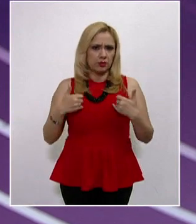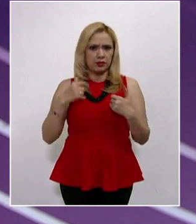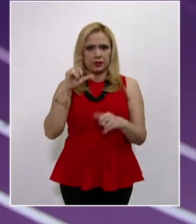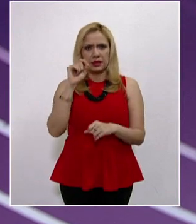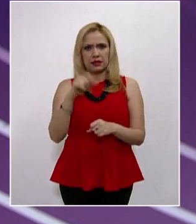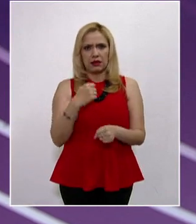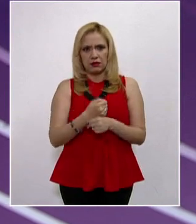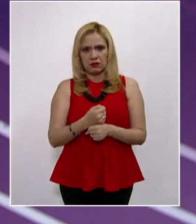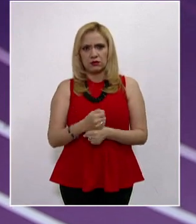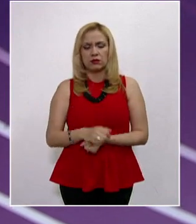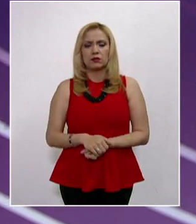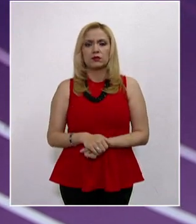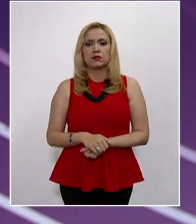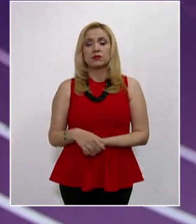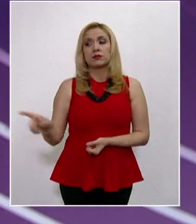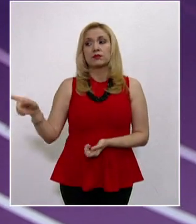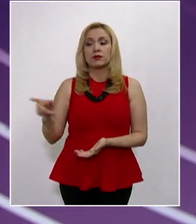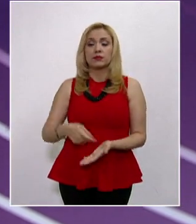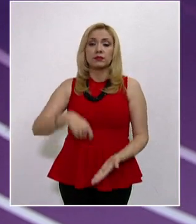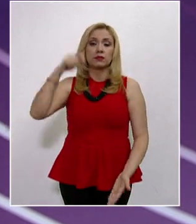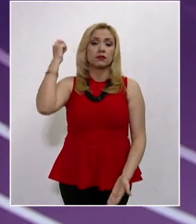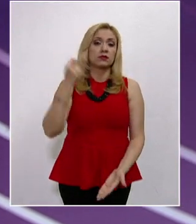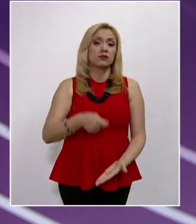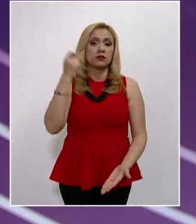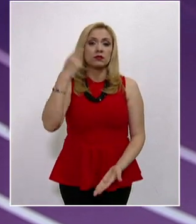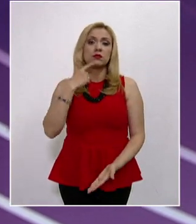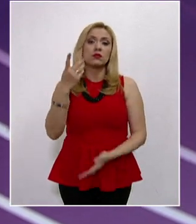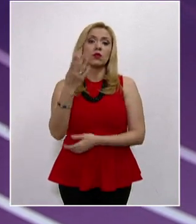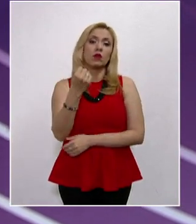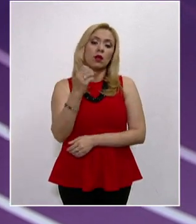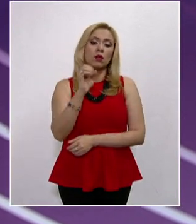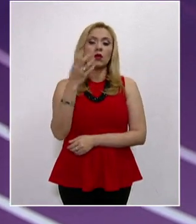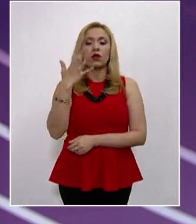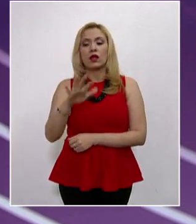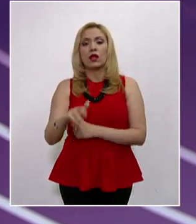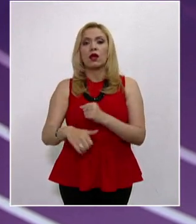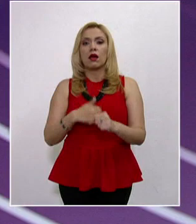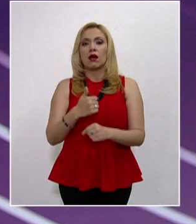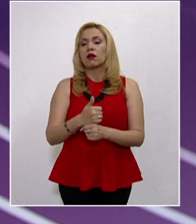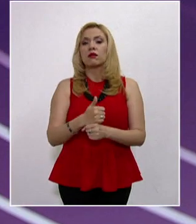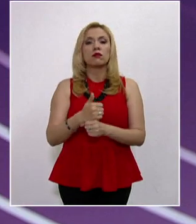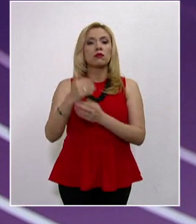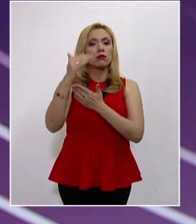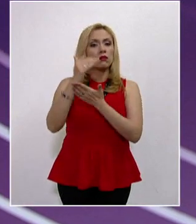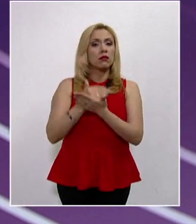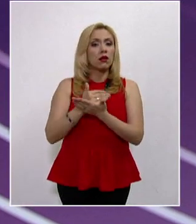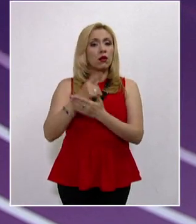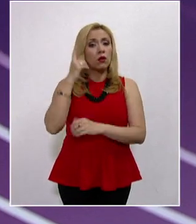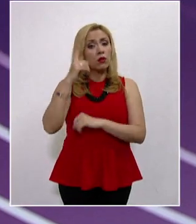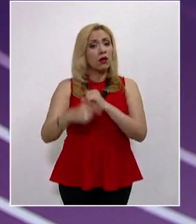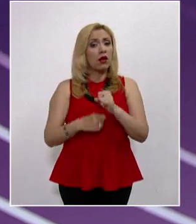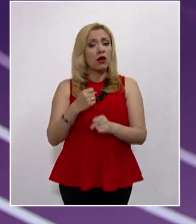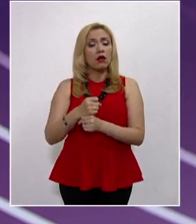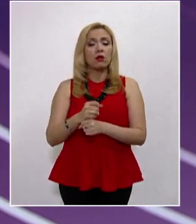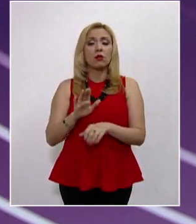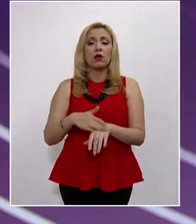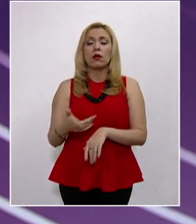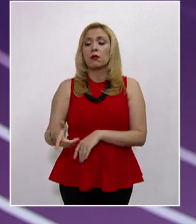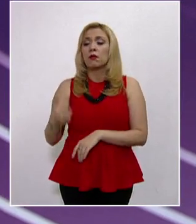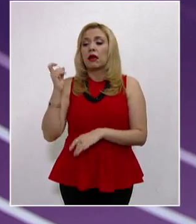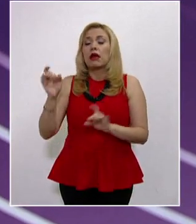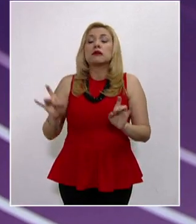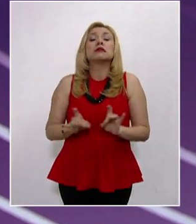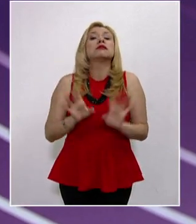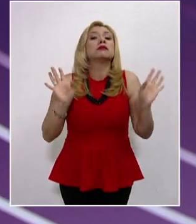años. La sentencia original venía por 9, 10 años de prisión y terminan reduciéndolo a 1 año por un homicidio involuntario.